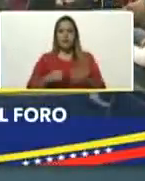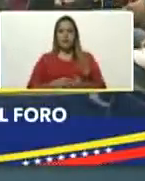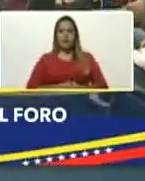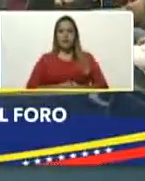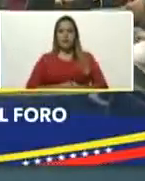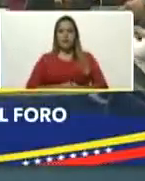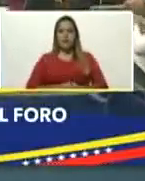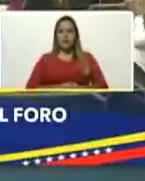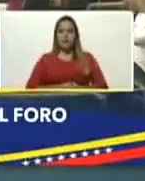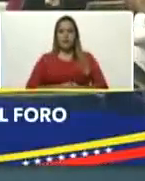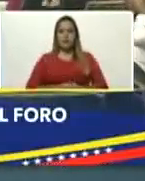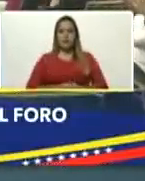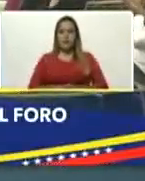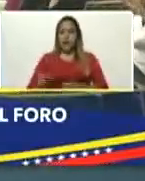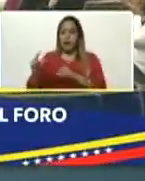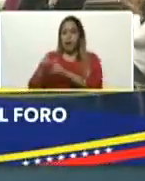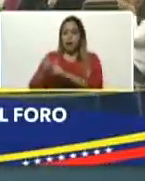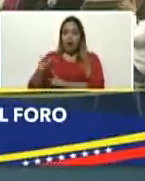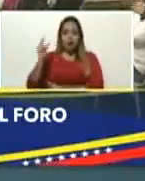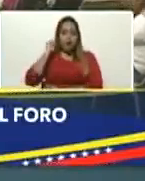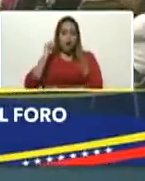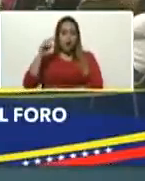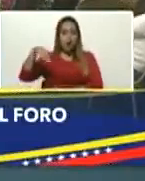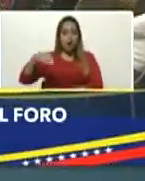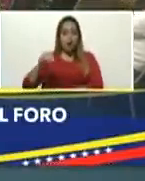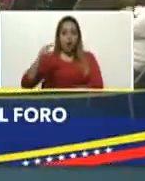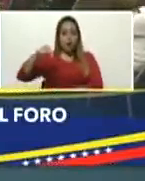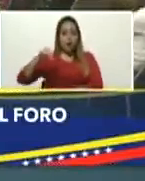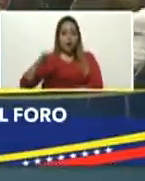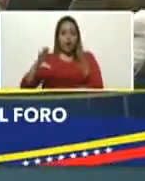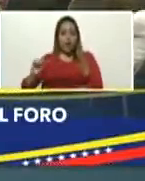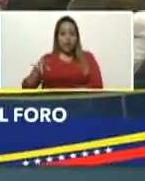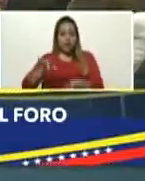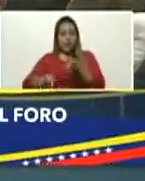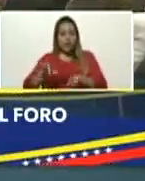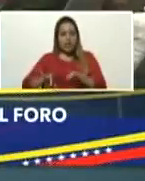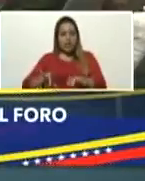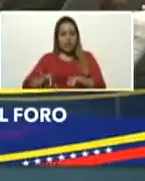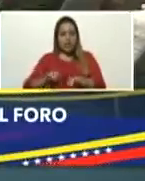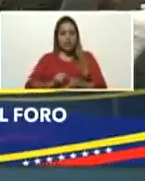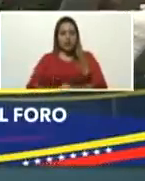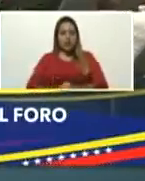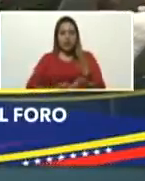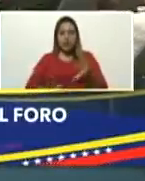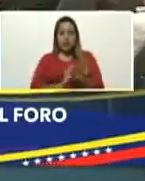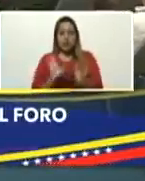Palabras de la señora Mónica Valente, secretaria ejecutiva del Foro de Sao Paulo.